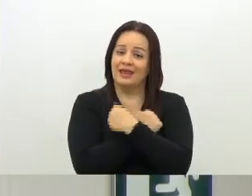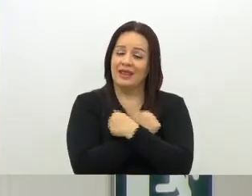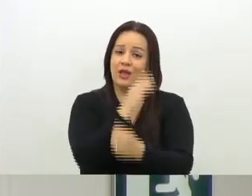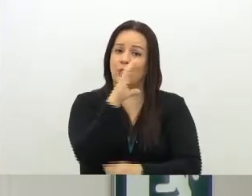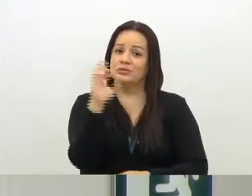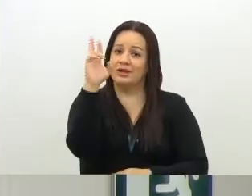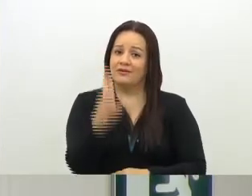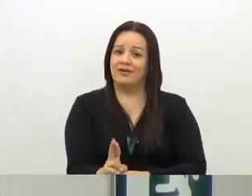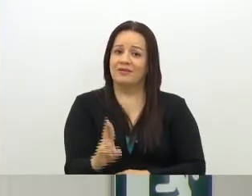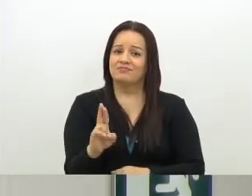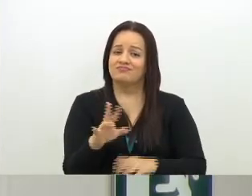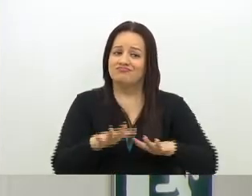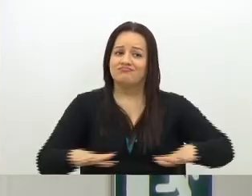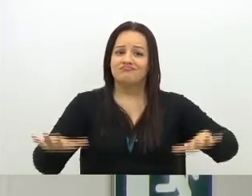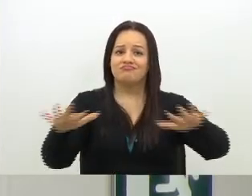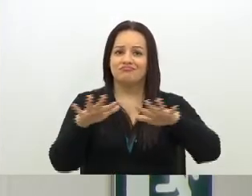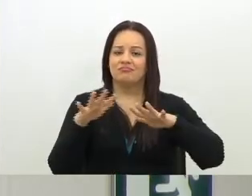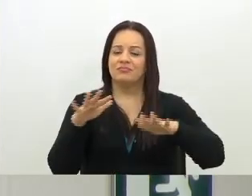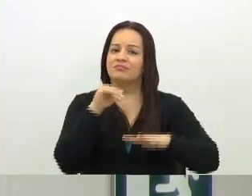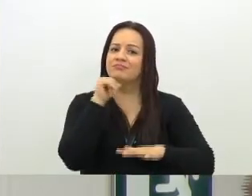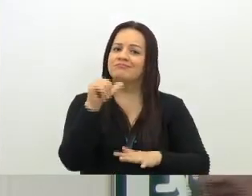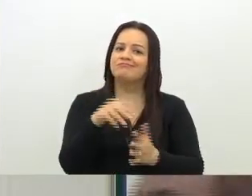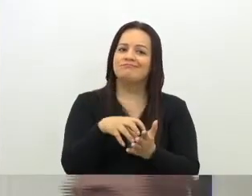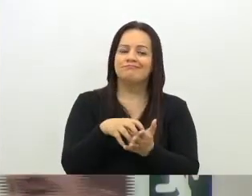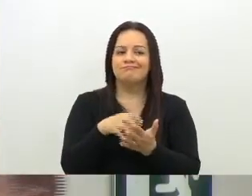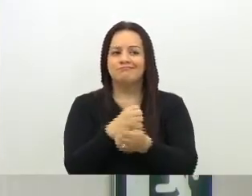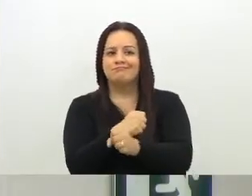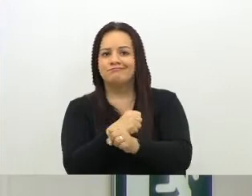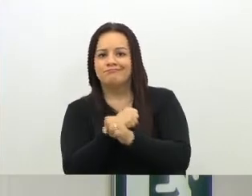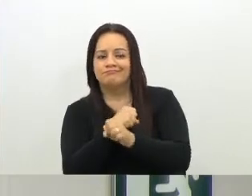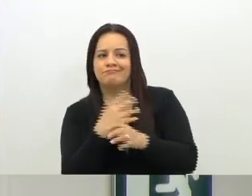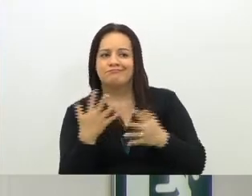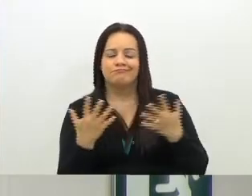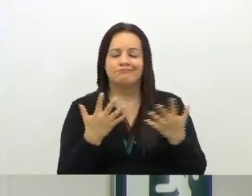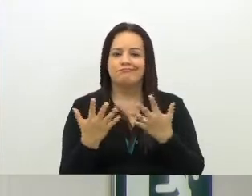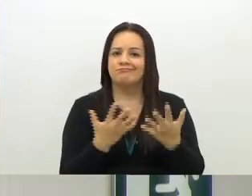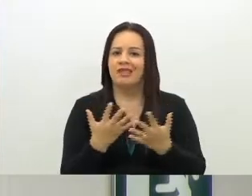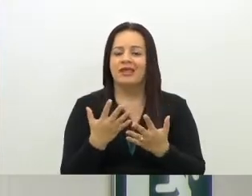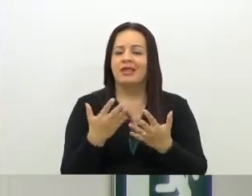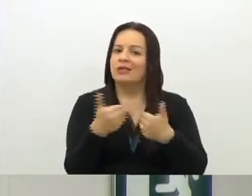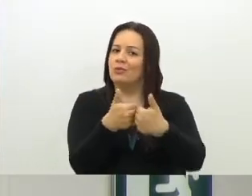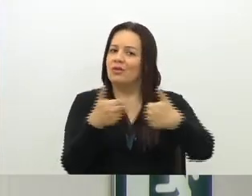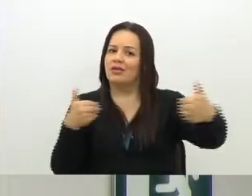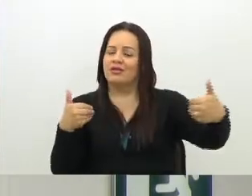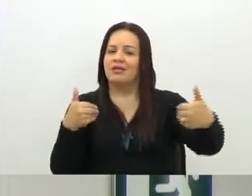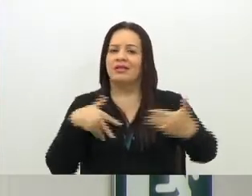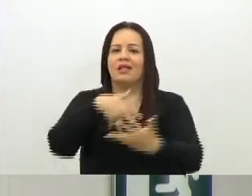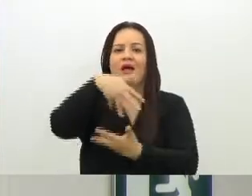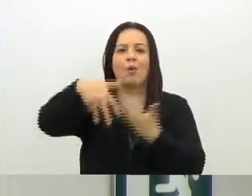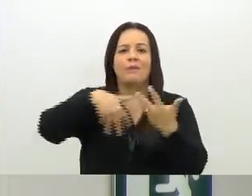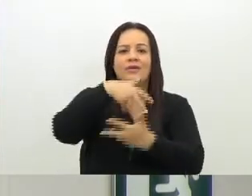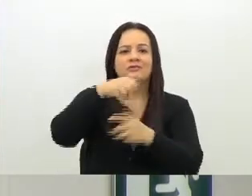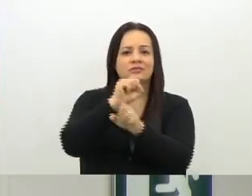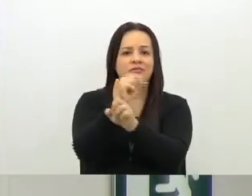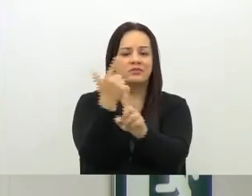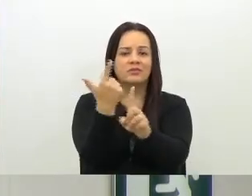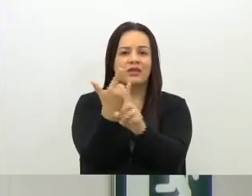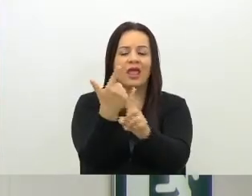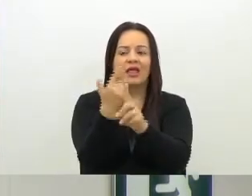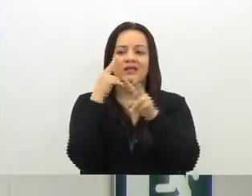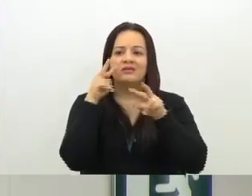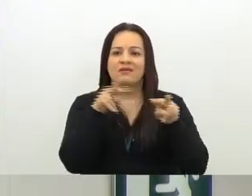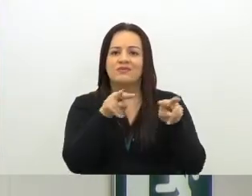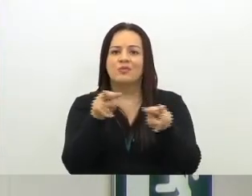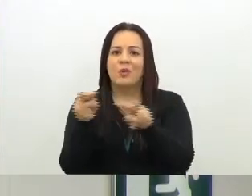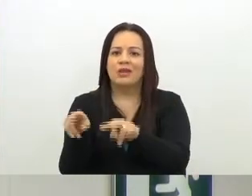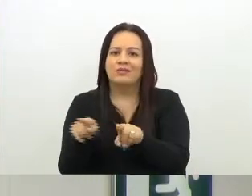ambiente de incertidumbre que nos alejó de la sana convivencia social. Incluso se visualizó